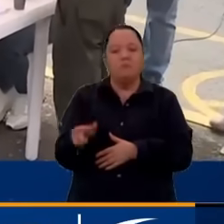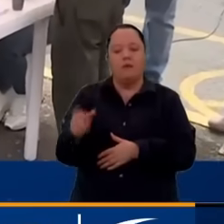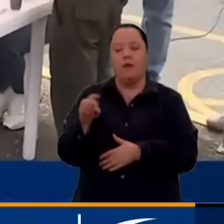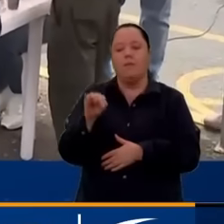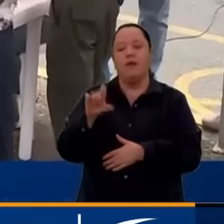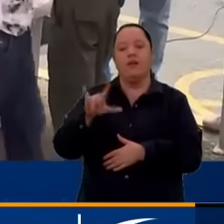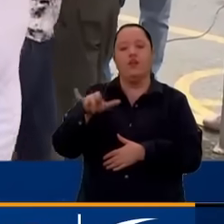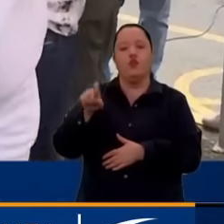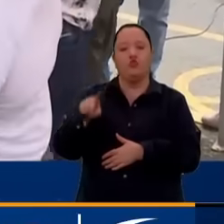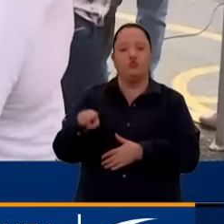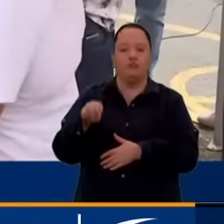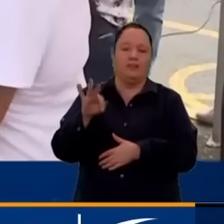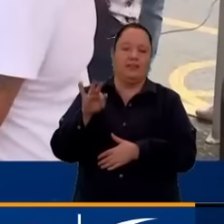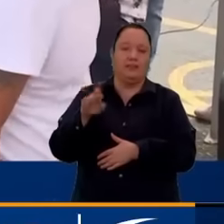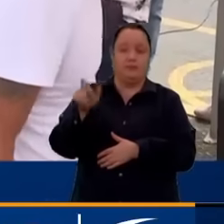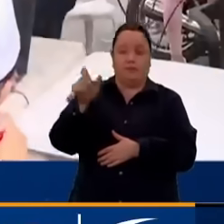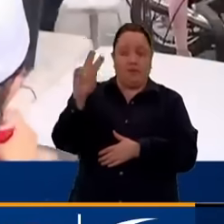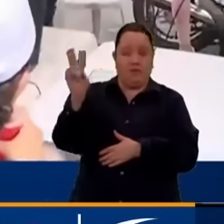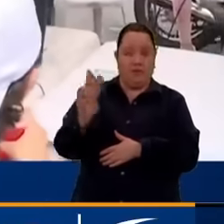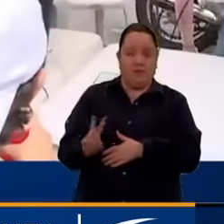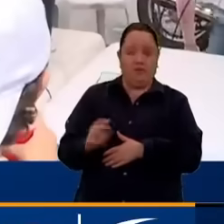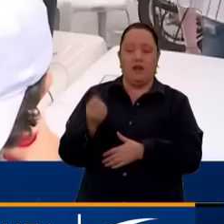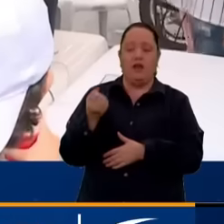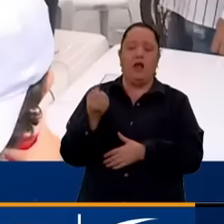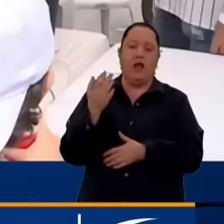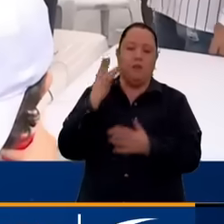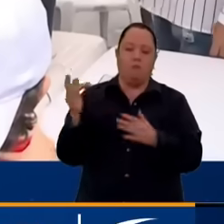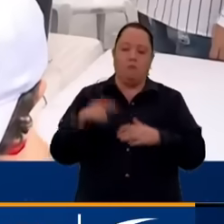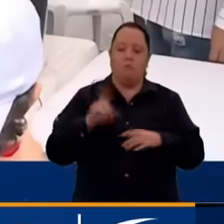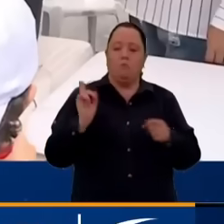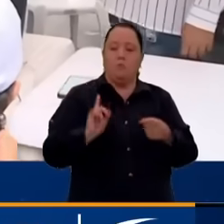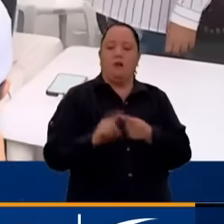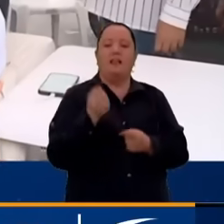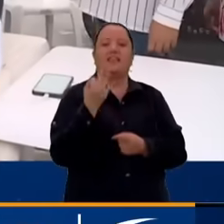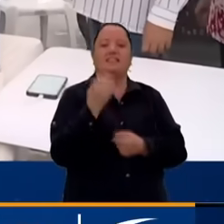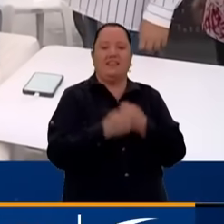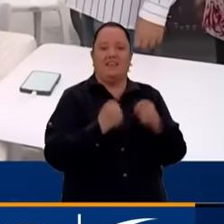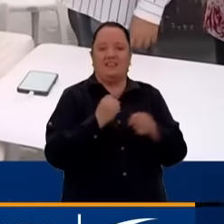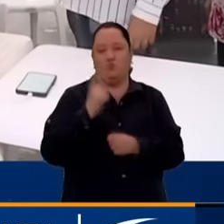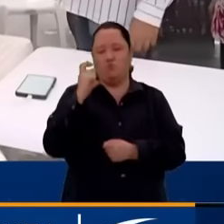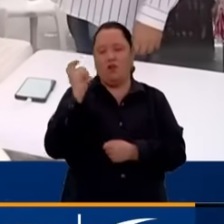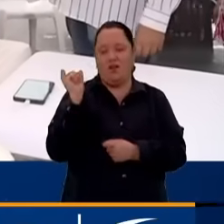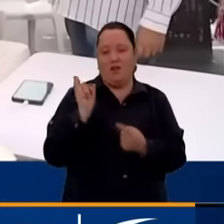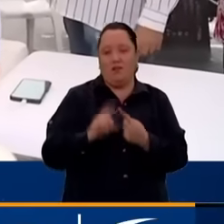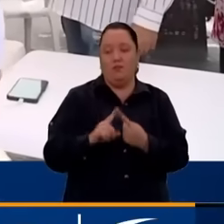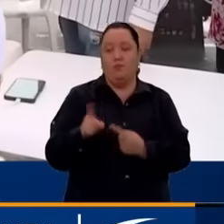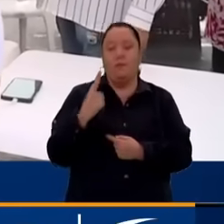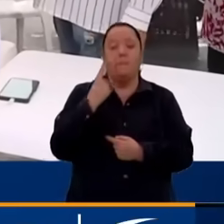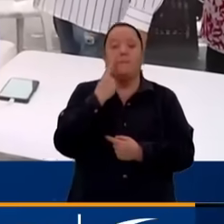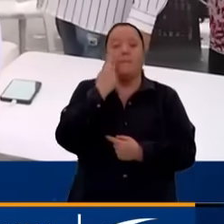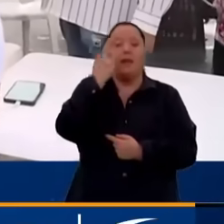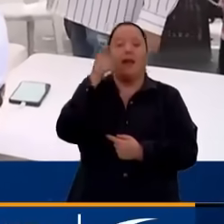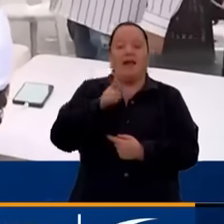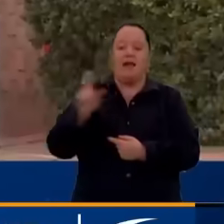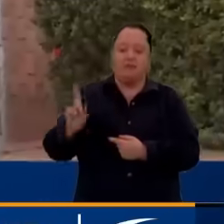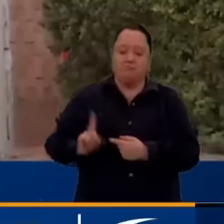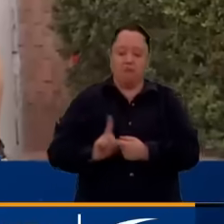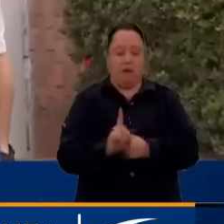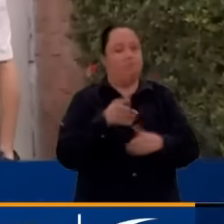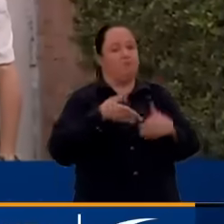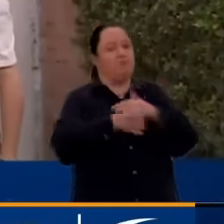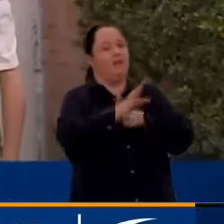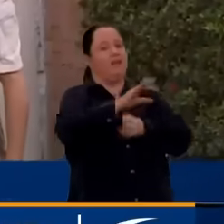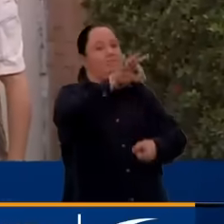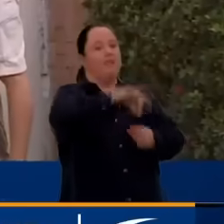Marijos Martínez, quien es una venezolana que tiene 13 años en la ciudad de Cúcuta, y nos cuenta porque fue la primera persona que logró ingresar a